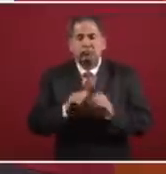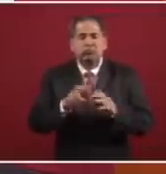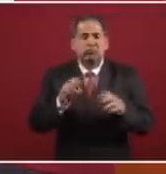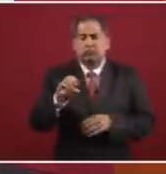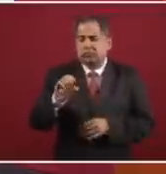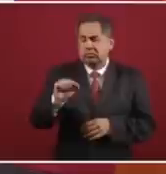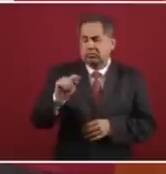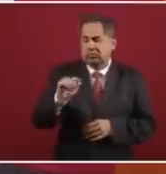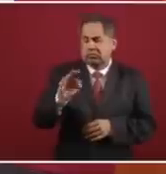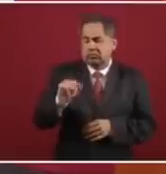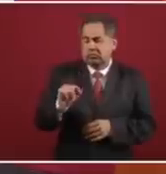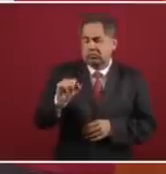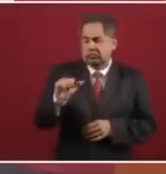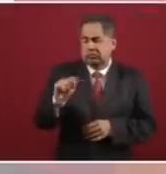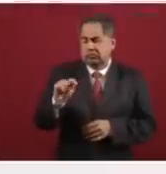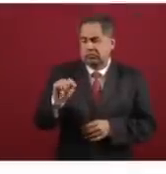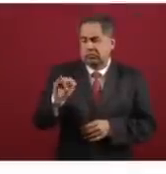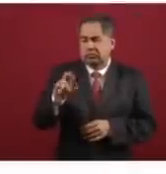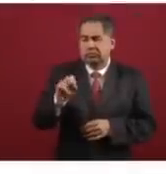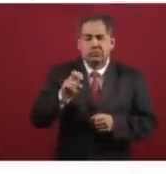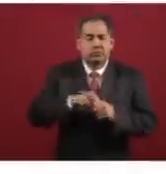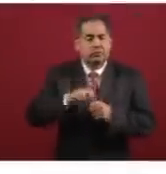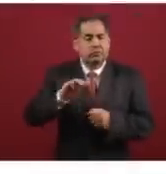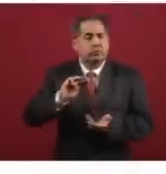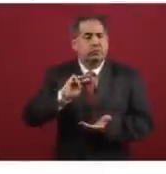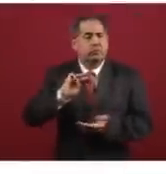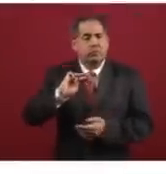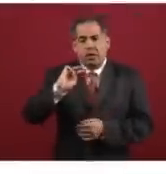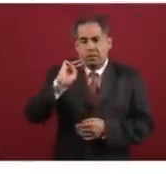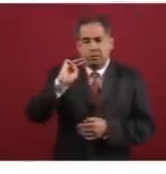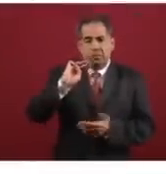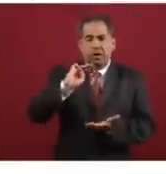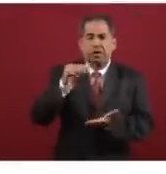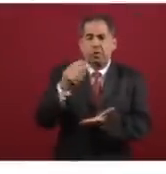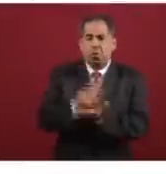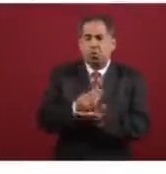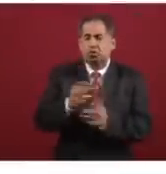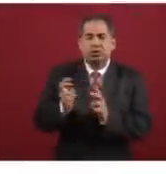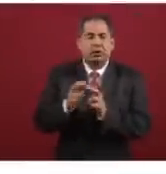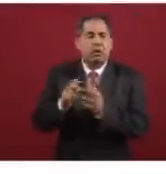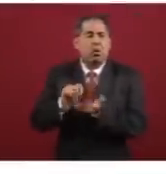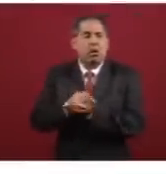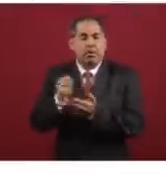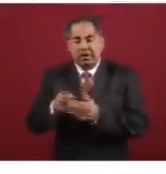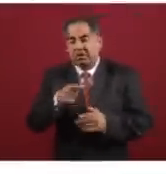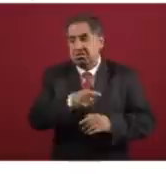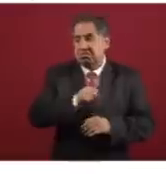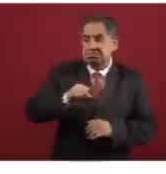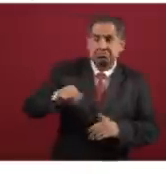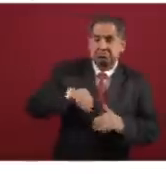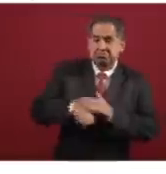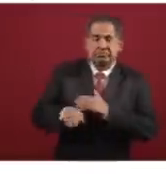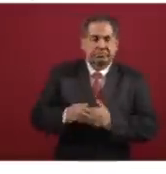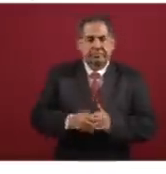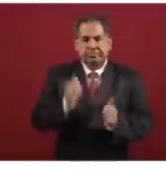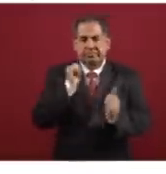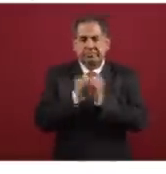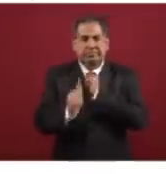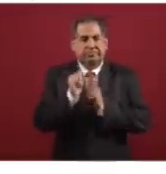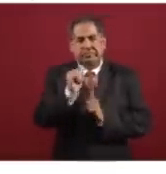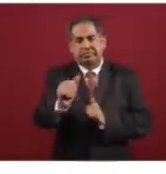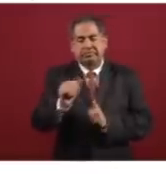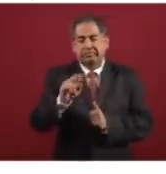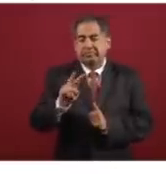y artículos sanitarios en Matamoros, Tamaulipas, en la carretera a